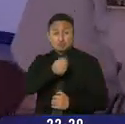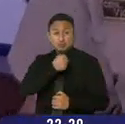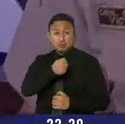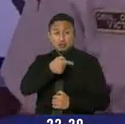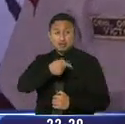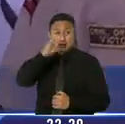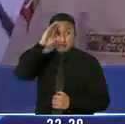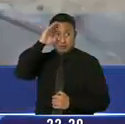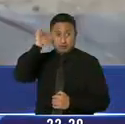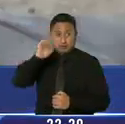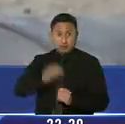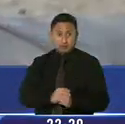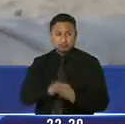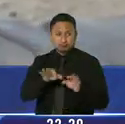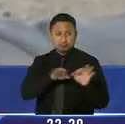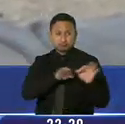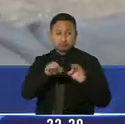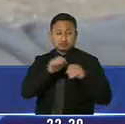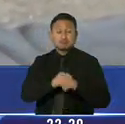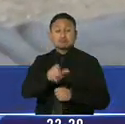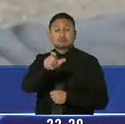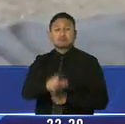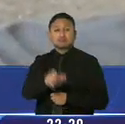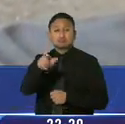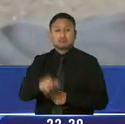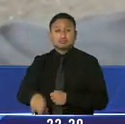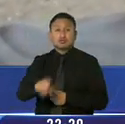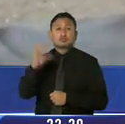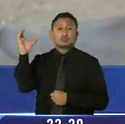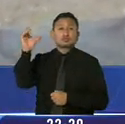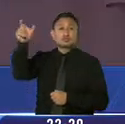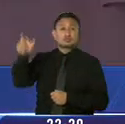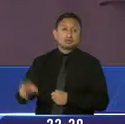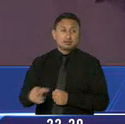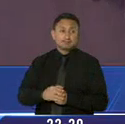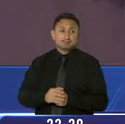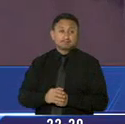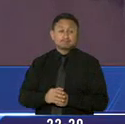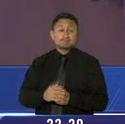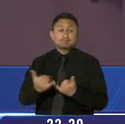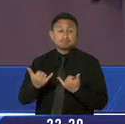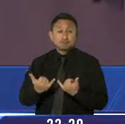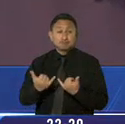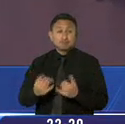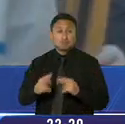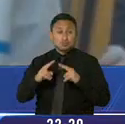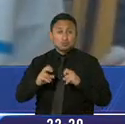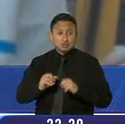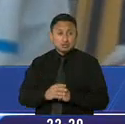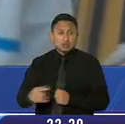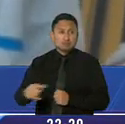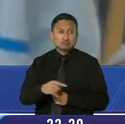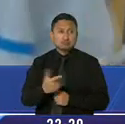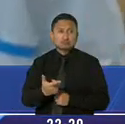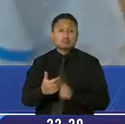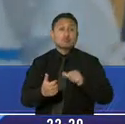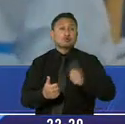policía aclararon que los detenidos son de origen colombiano. Al momento se investiga para seguir la pista de otros implicados. En